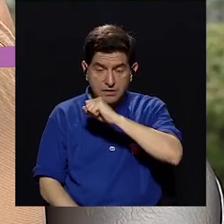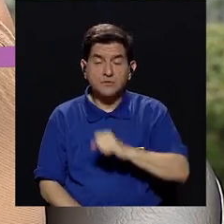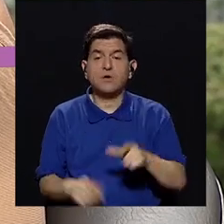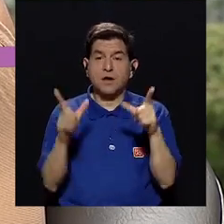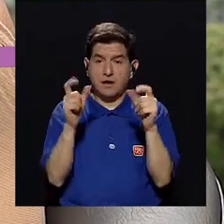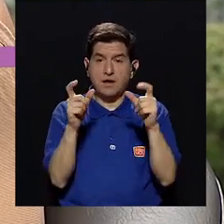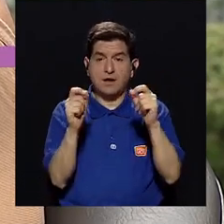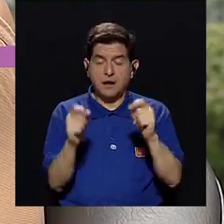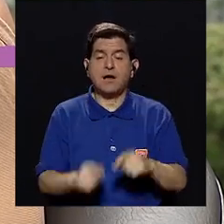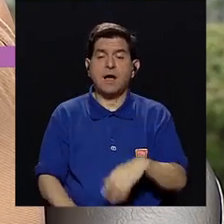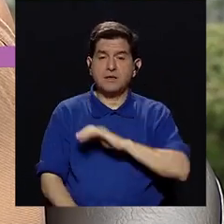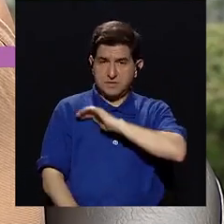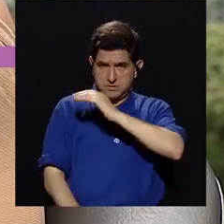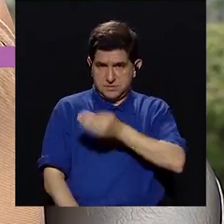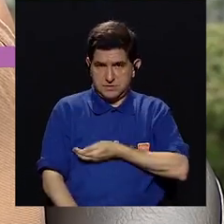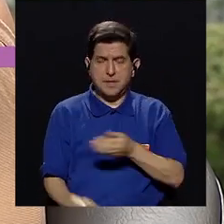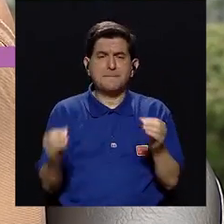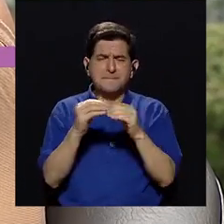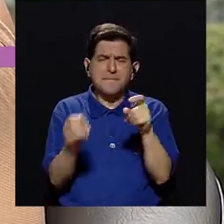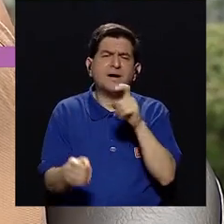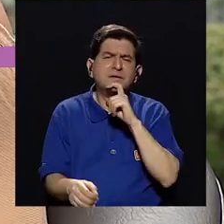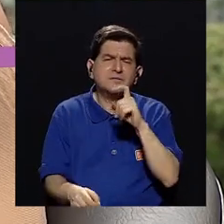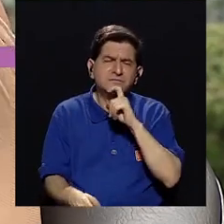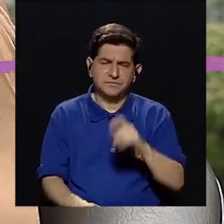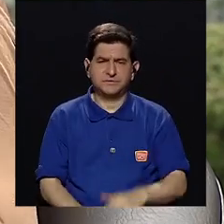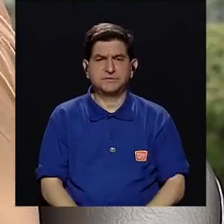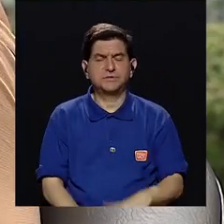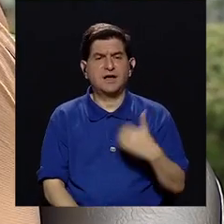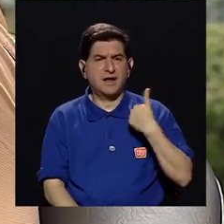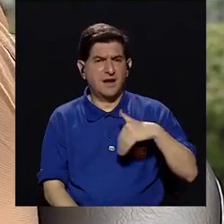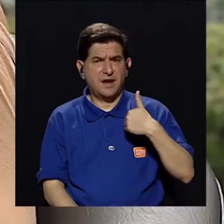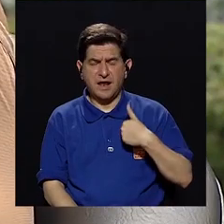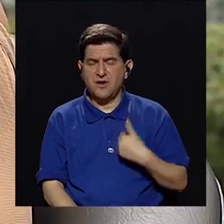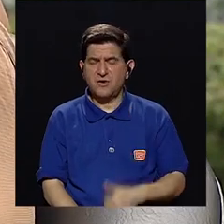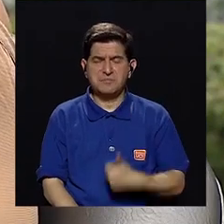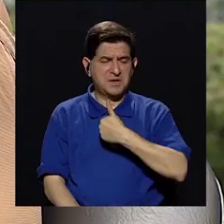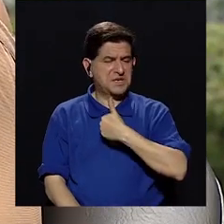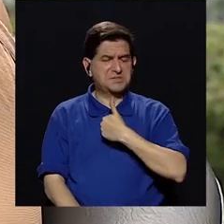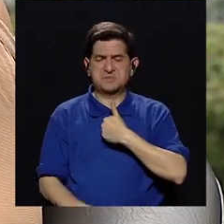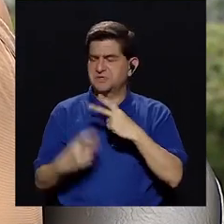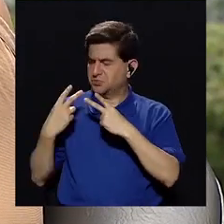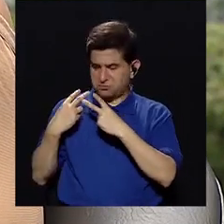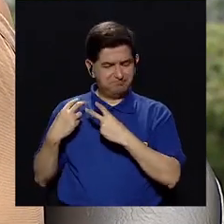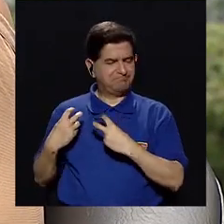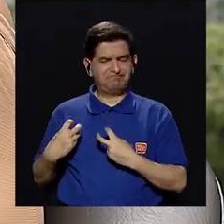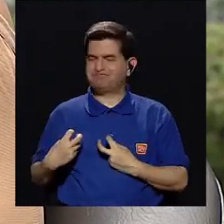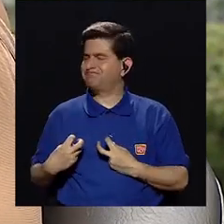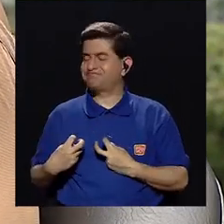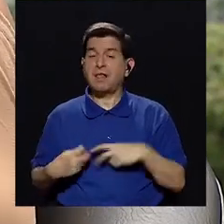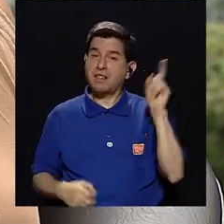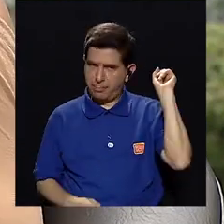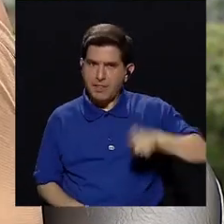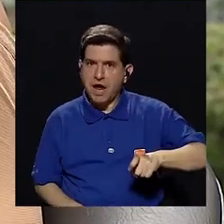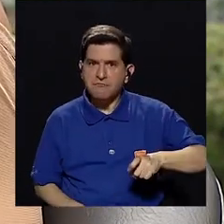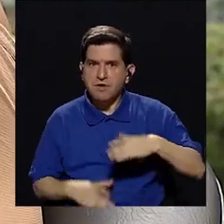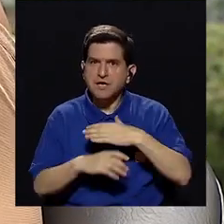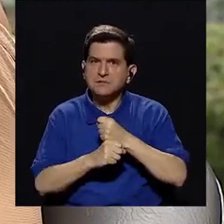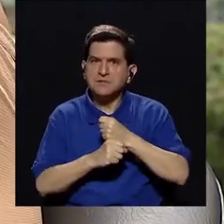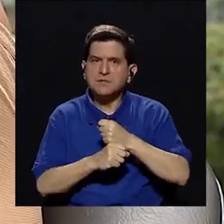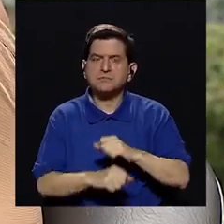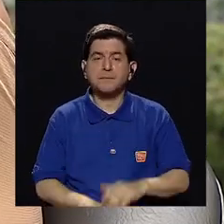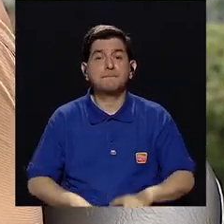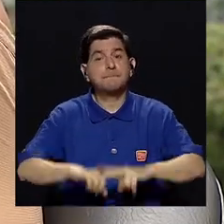el cáncer de mama es un poco más difícil porque el hombre no se hace autoexamen debería hacerse